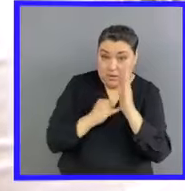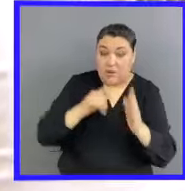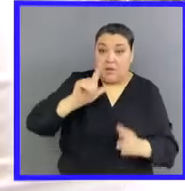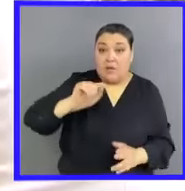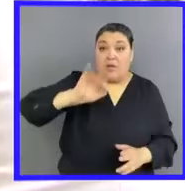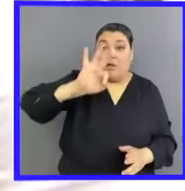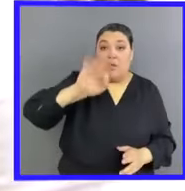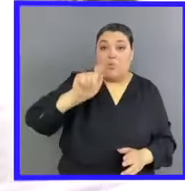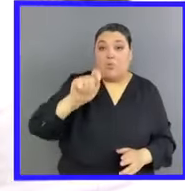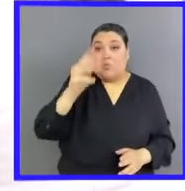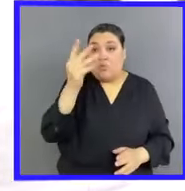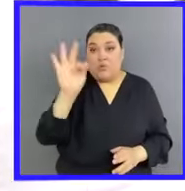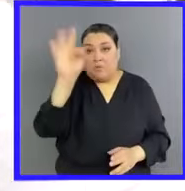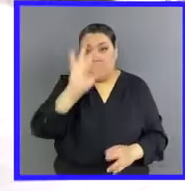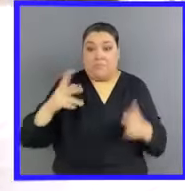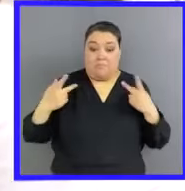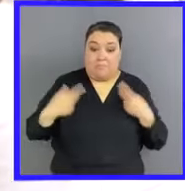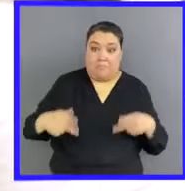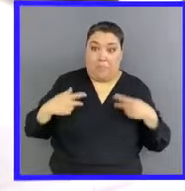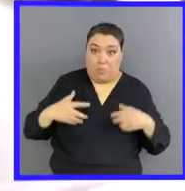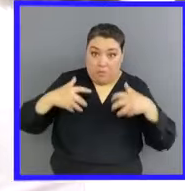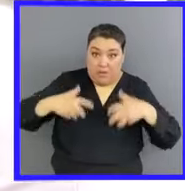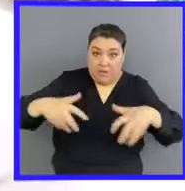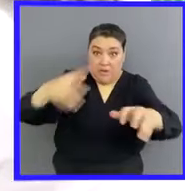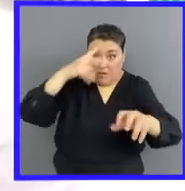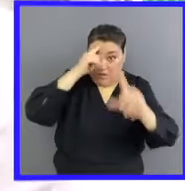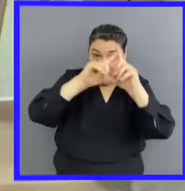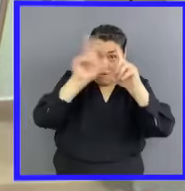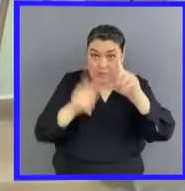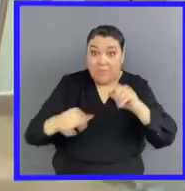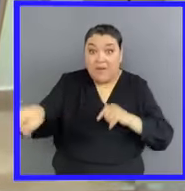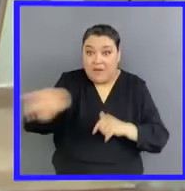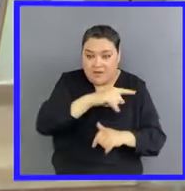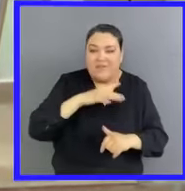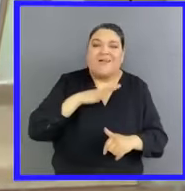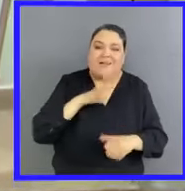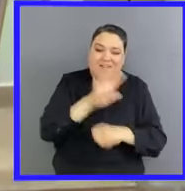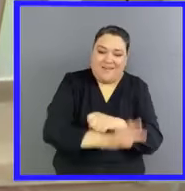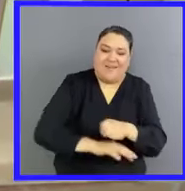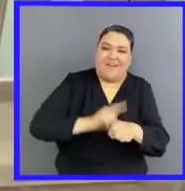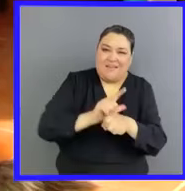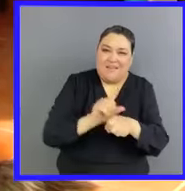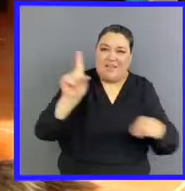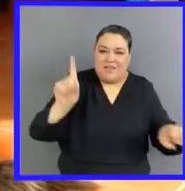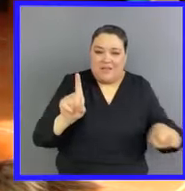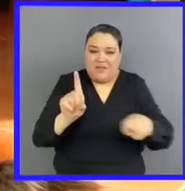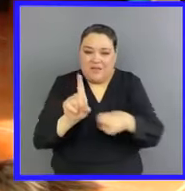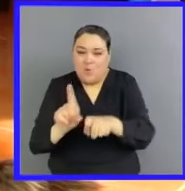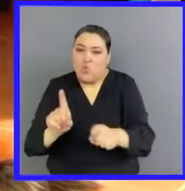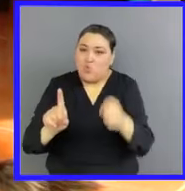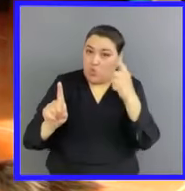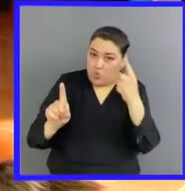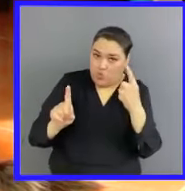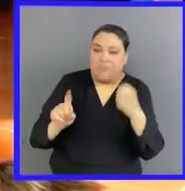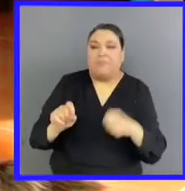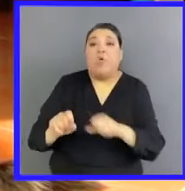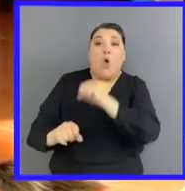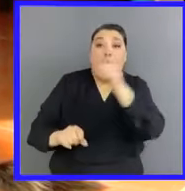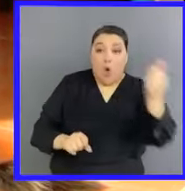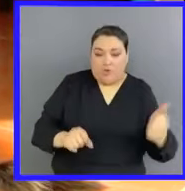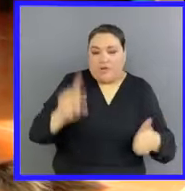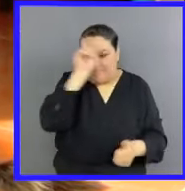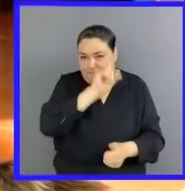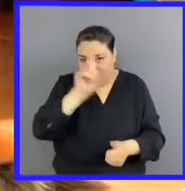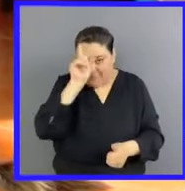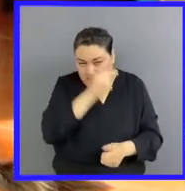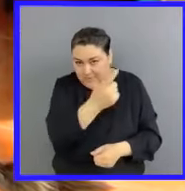73.4% de las personas en México viven con al menos un animal de compañía y entre las recomendaciones